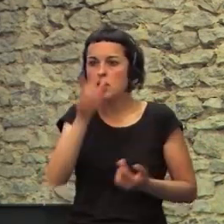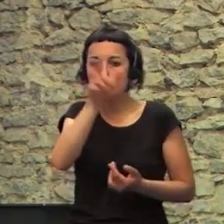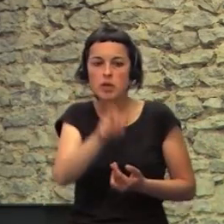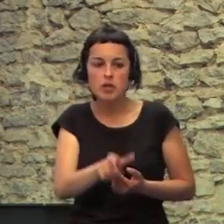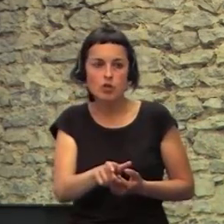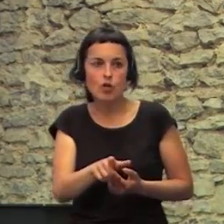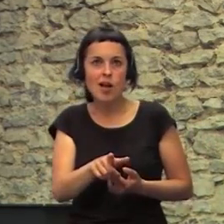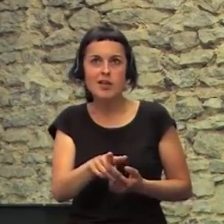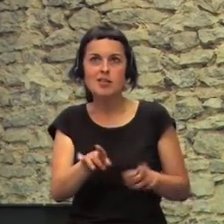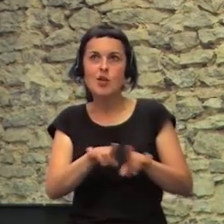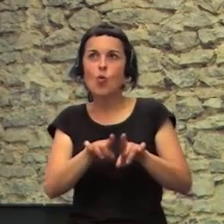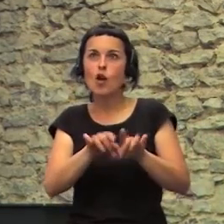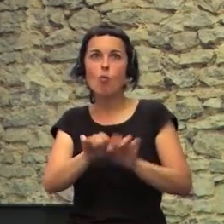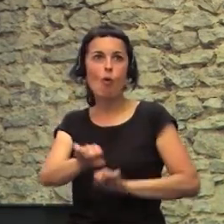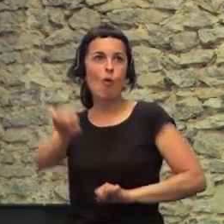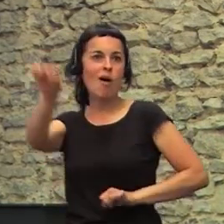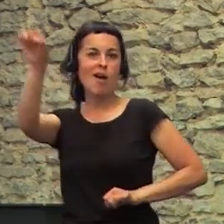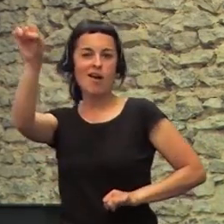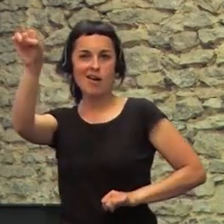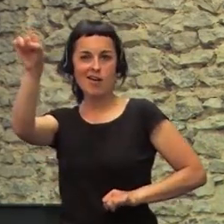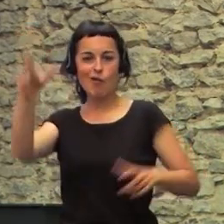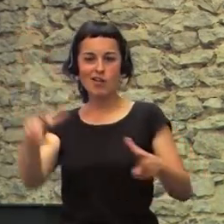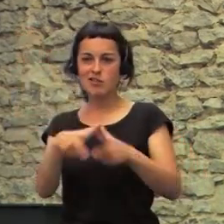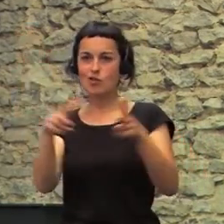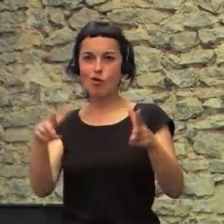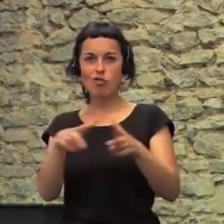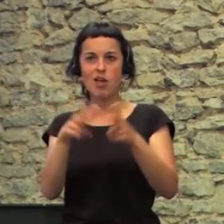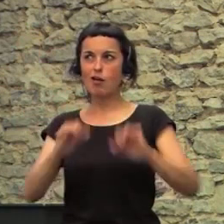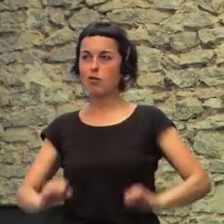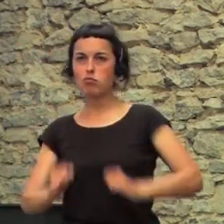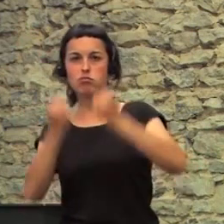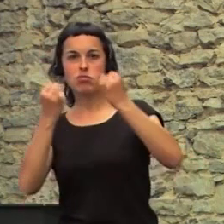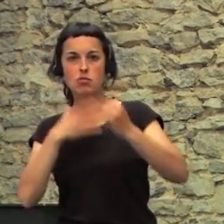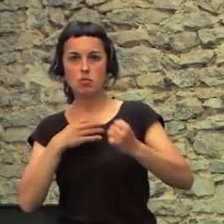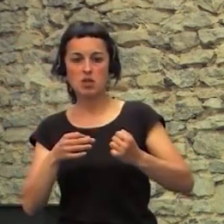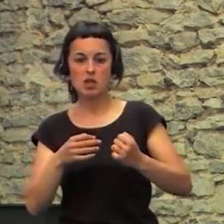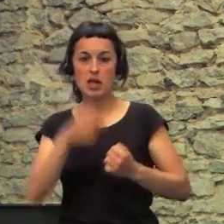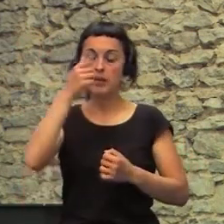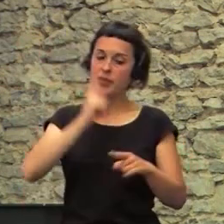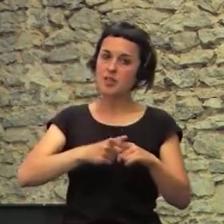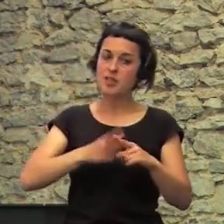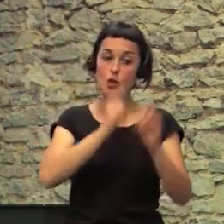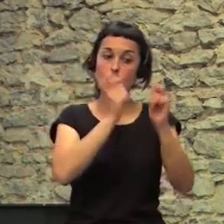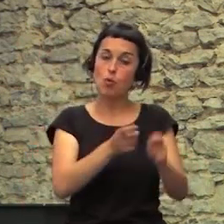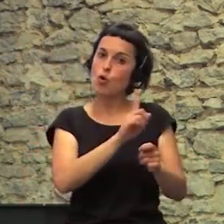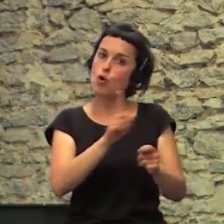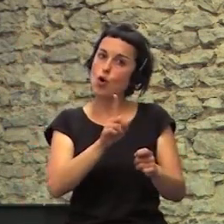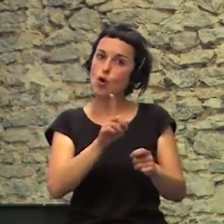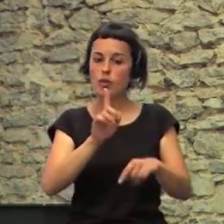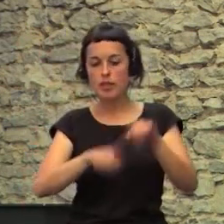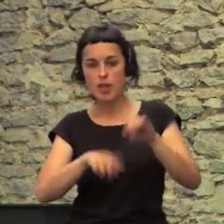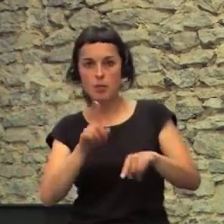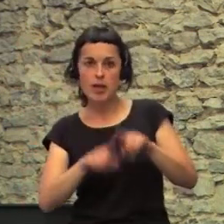como héroes sociales o heroínas y que no se les asignara ningún sexo porque nacieron con unos